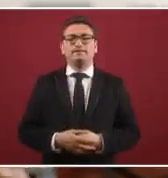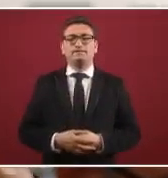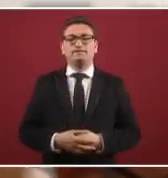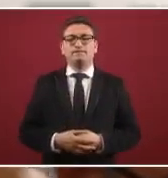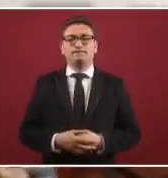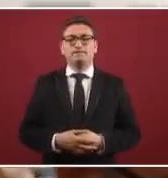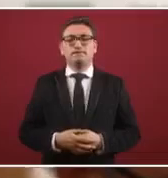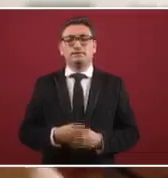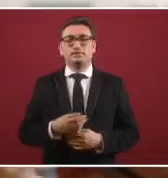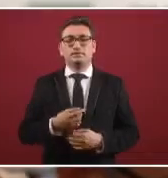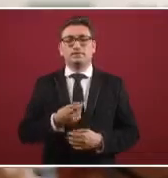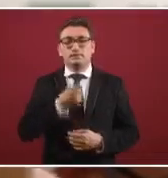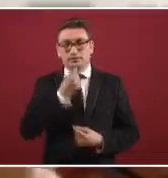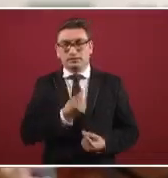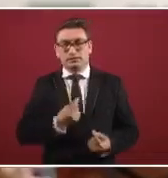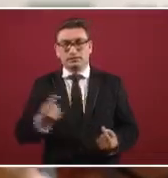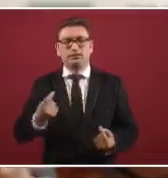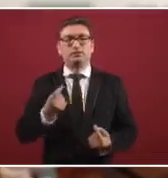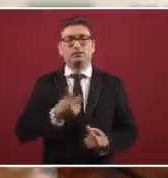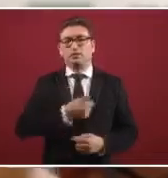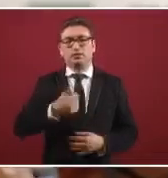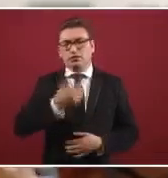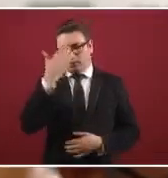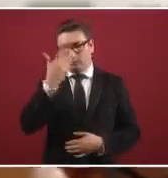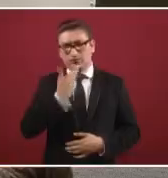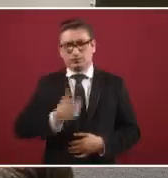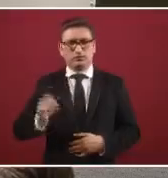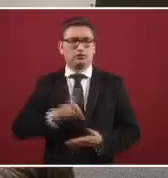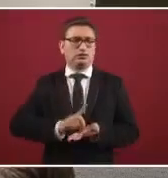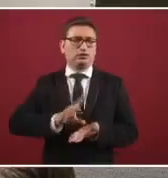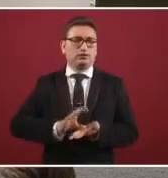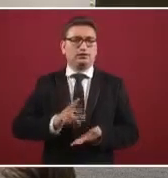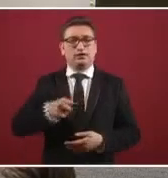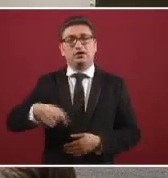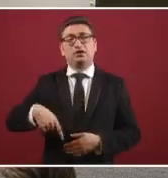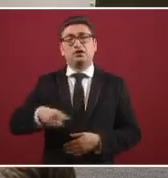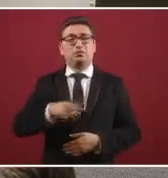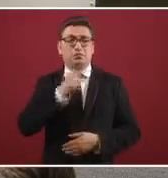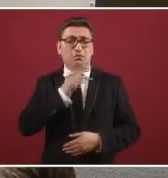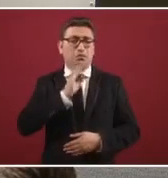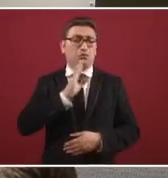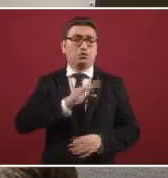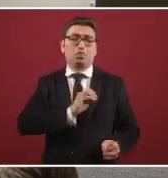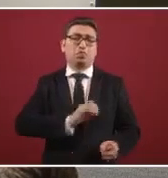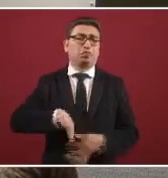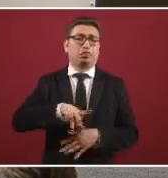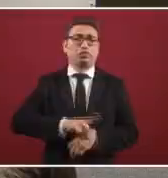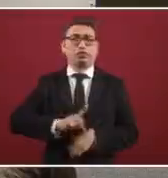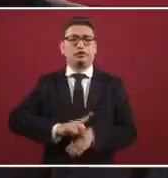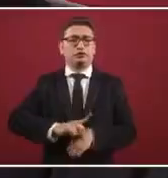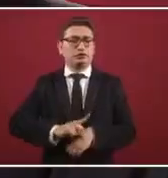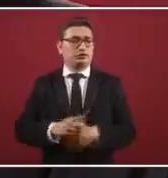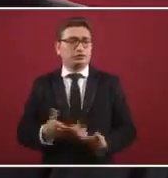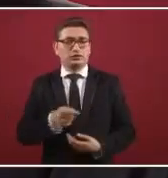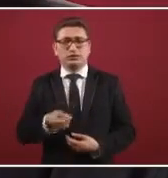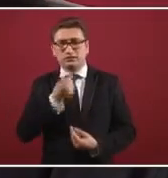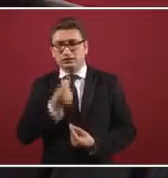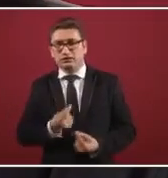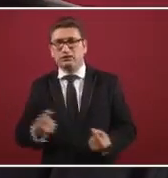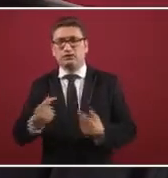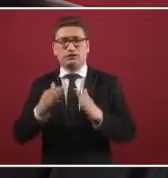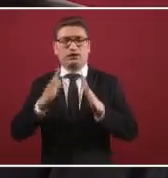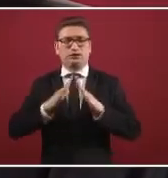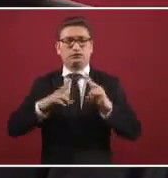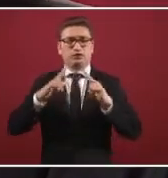existen niños con capacidades diferentes que son abandonados por sus padres día a día. En este caso, los niños de la casa